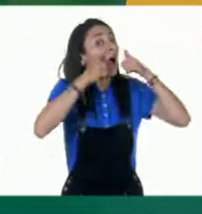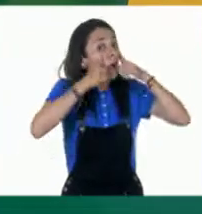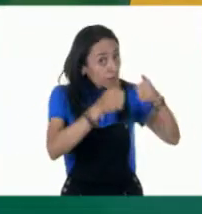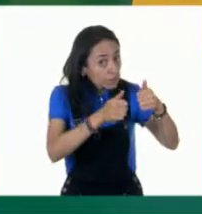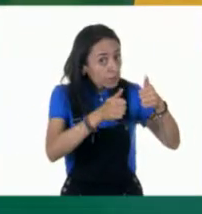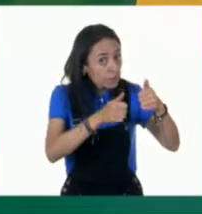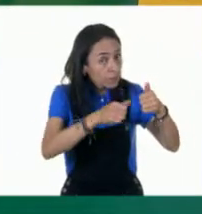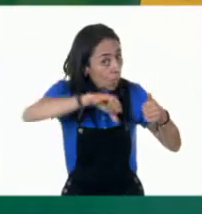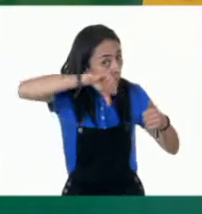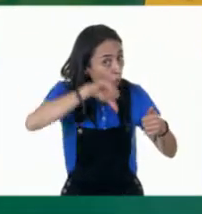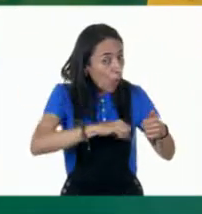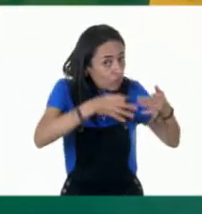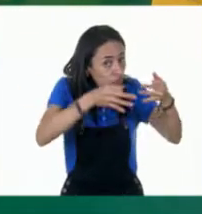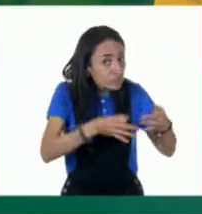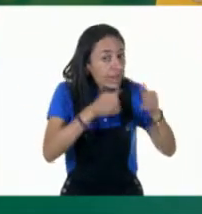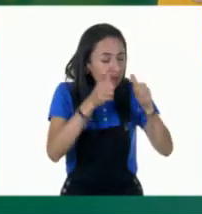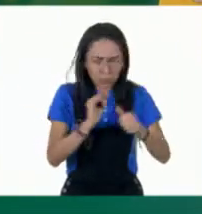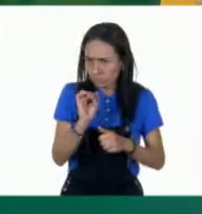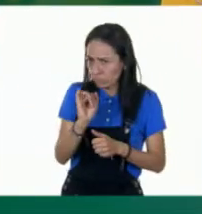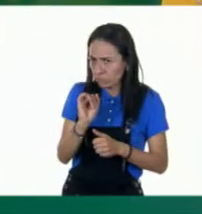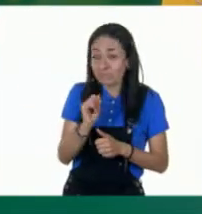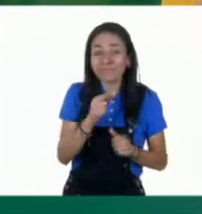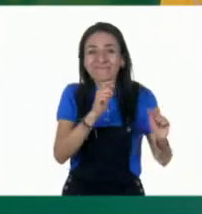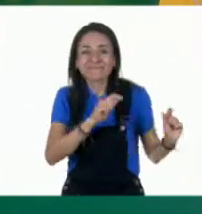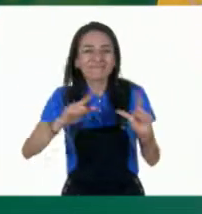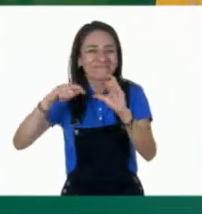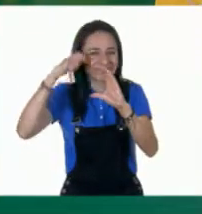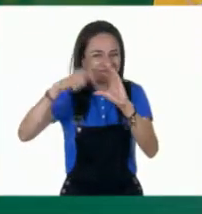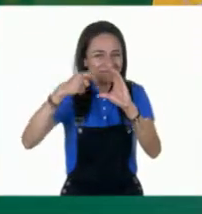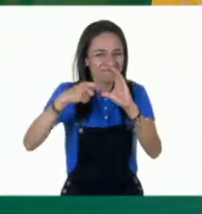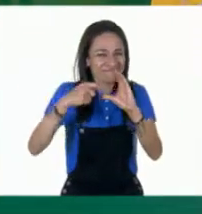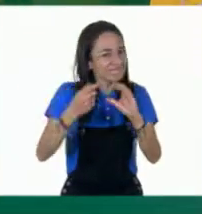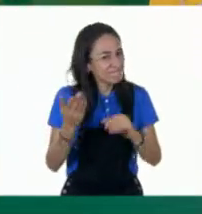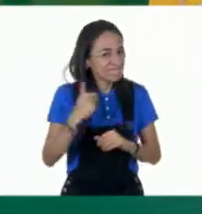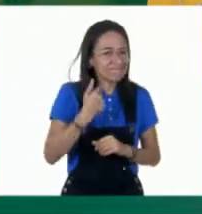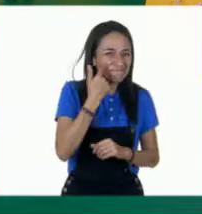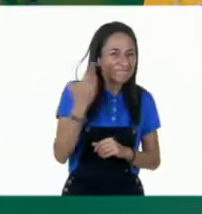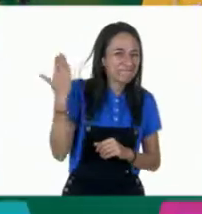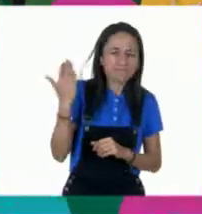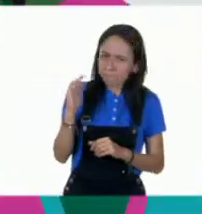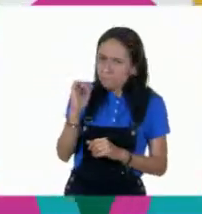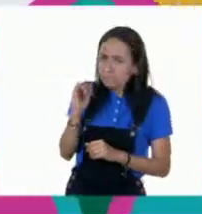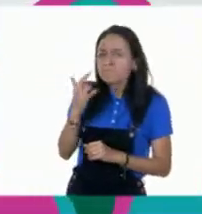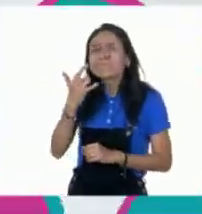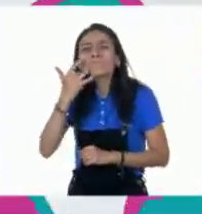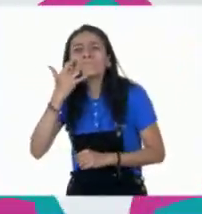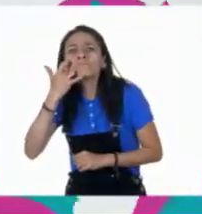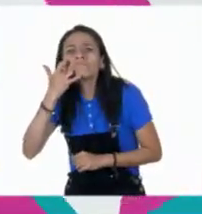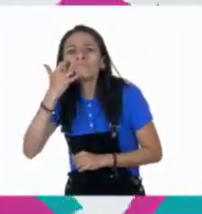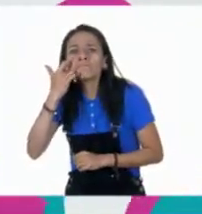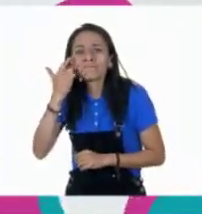Y vamos a ver el siguiente video. Atentos, por favor. Acompáñame. Vamos a verlo entonces.